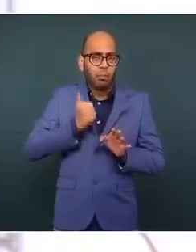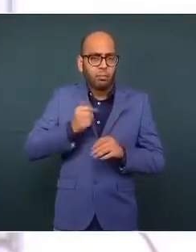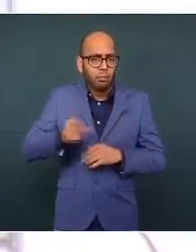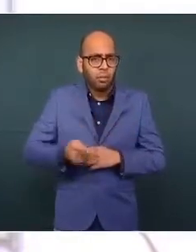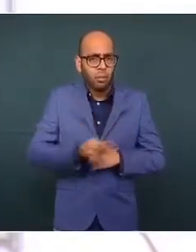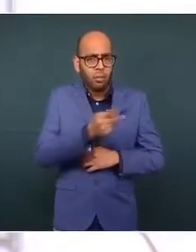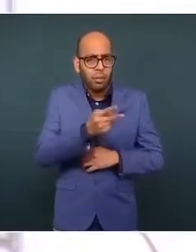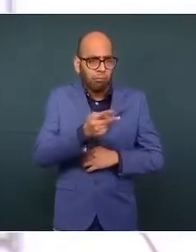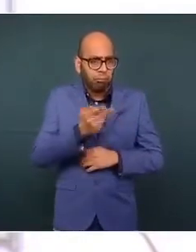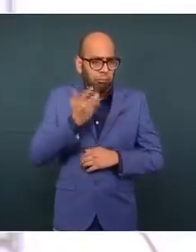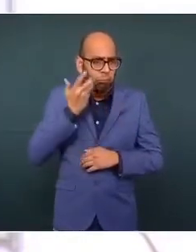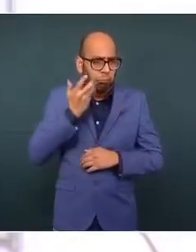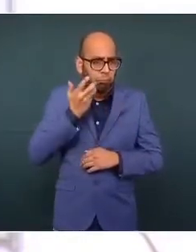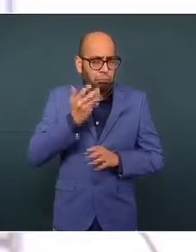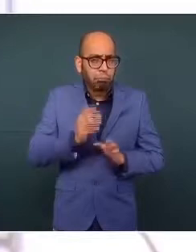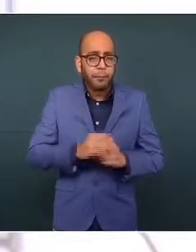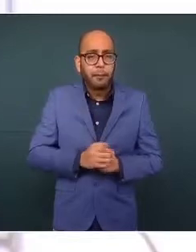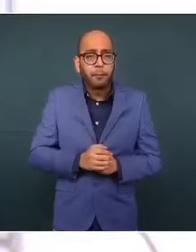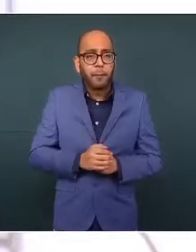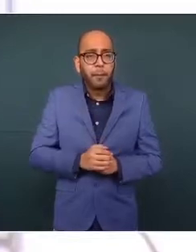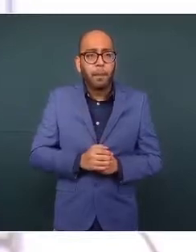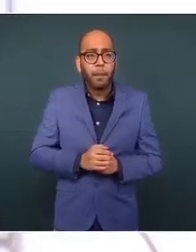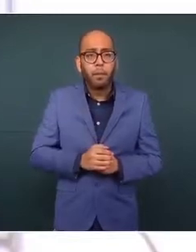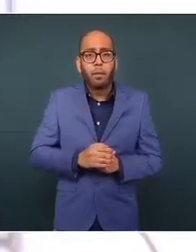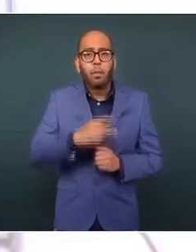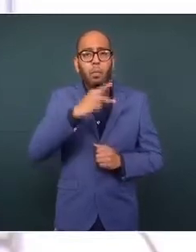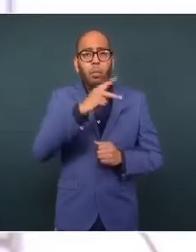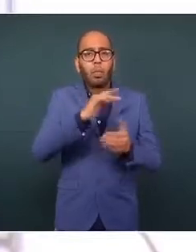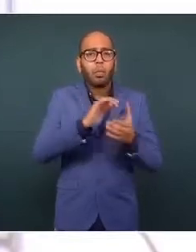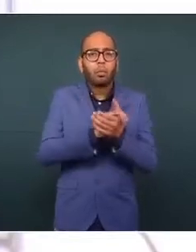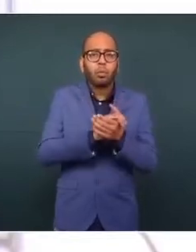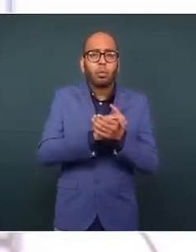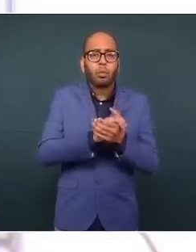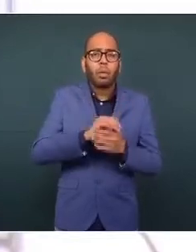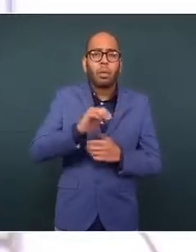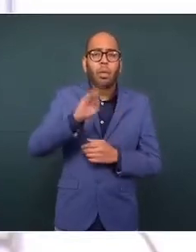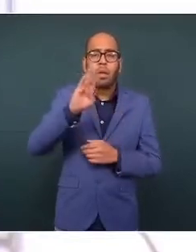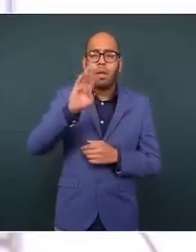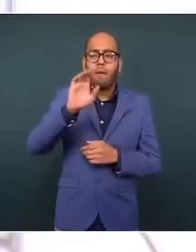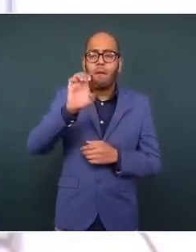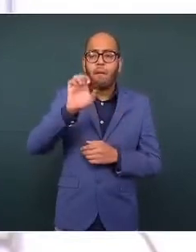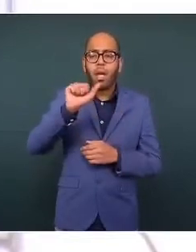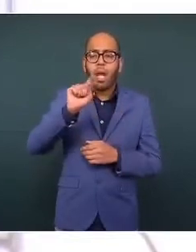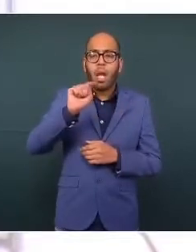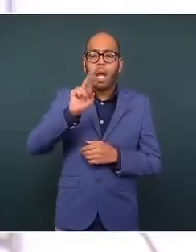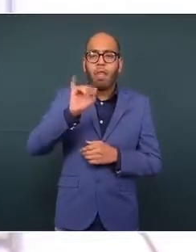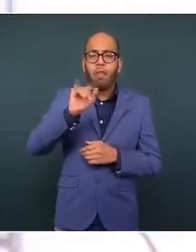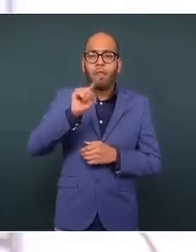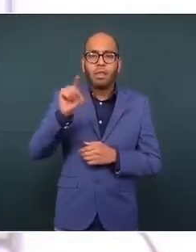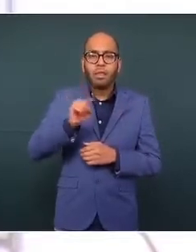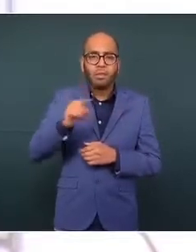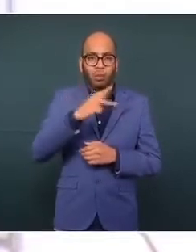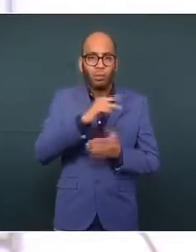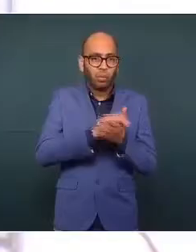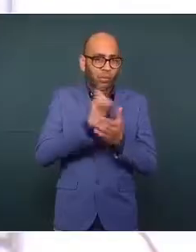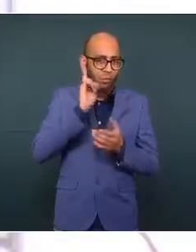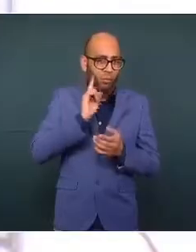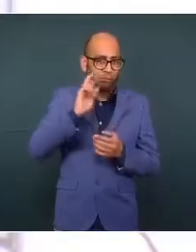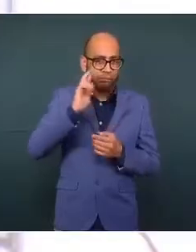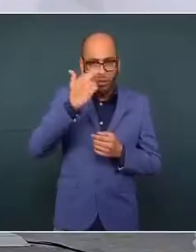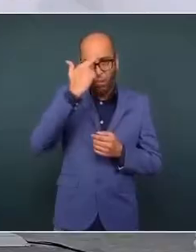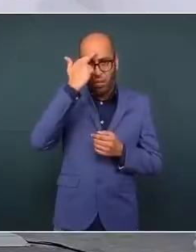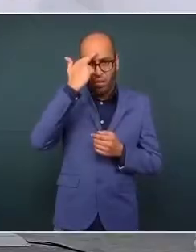permítame preguntarle sobre lo que ocurrió con su esposa Beatriz Müller, donde una persona la